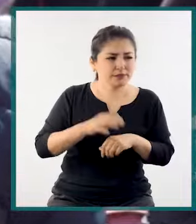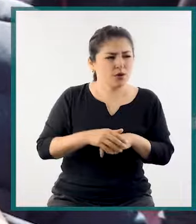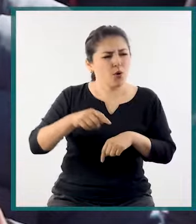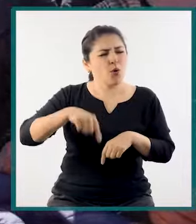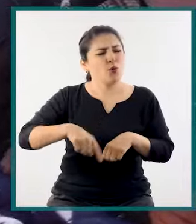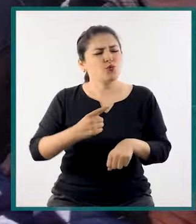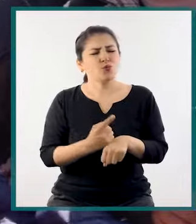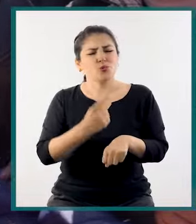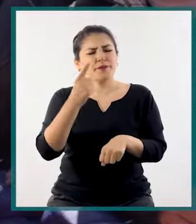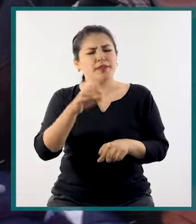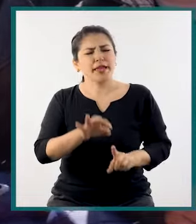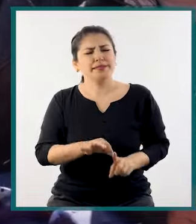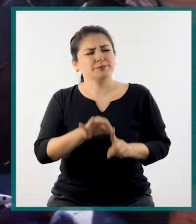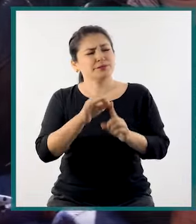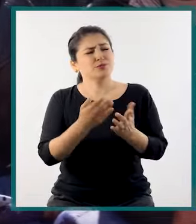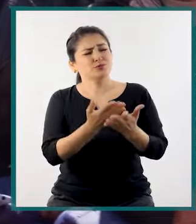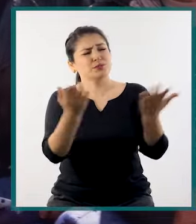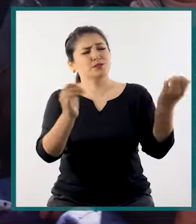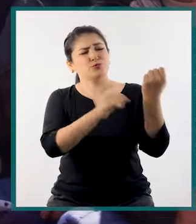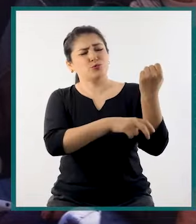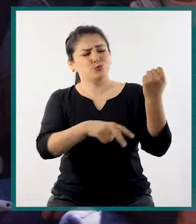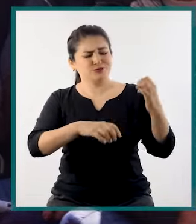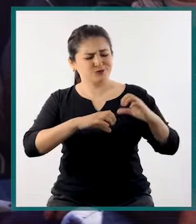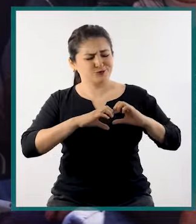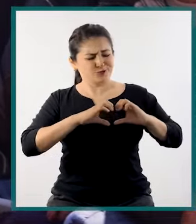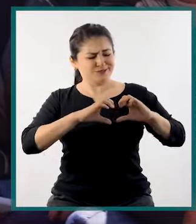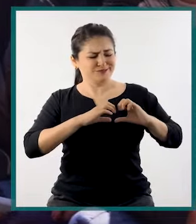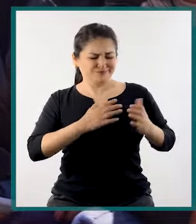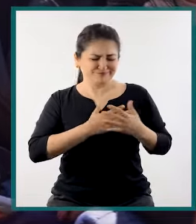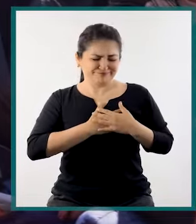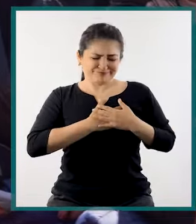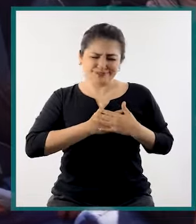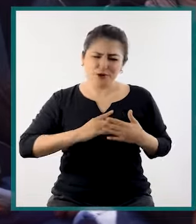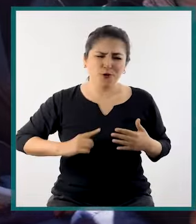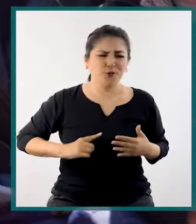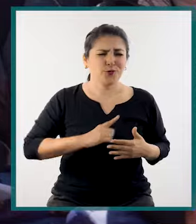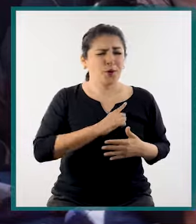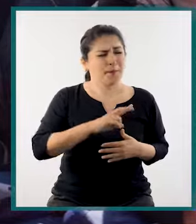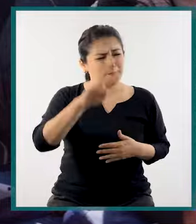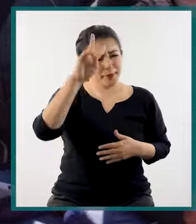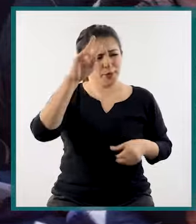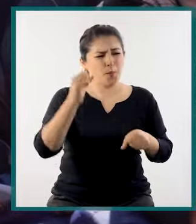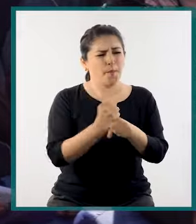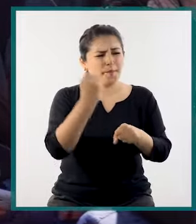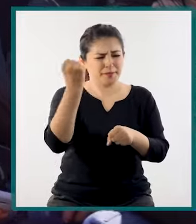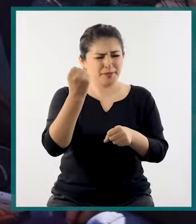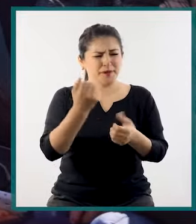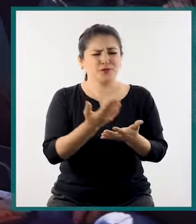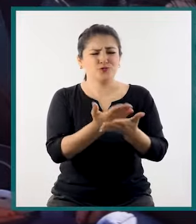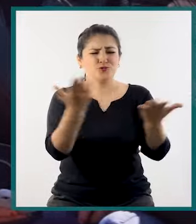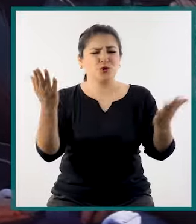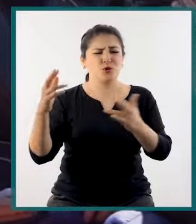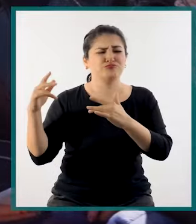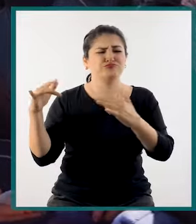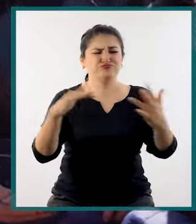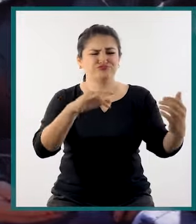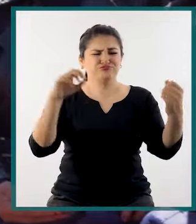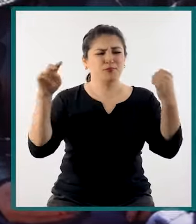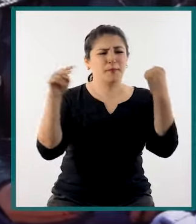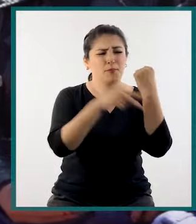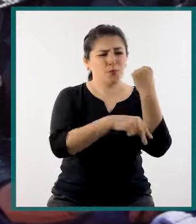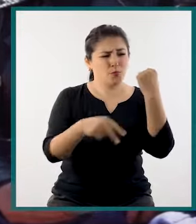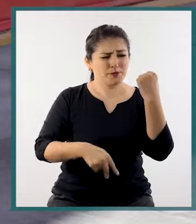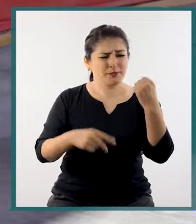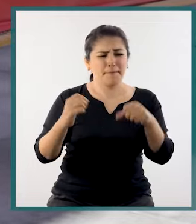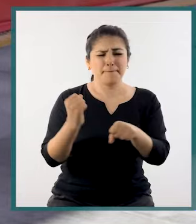fecha especial. De ser juninos de corazón, se sienten orgullosísimos. Que viva el Perú, señores, y que viva la gloriosa Batalla de